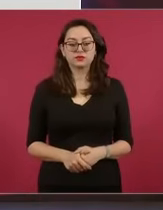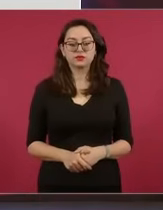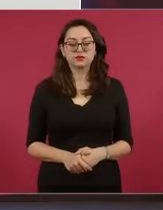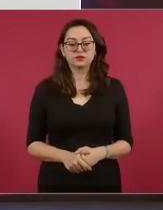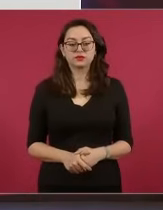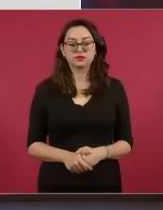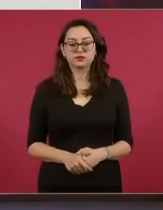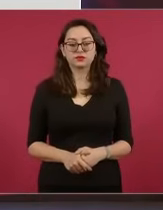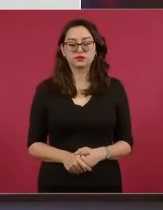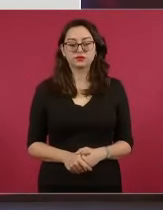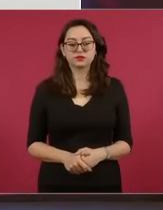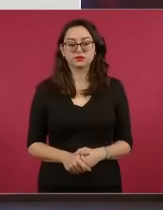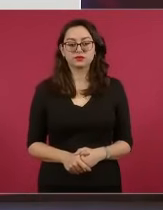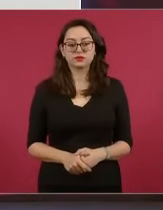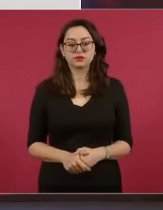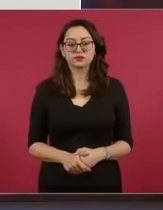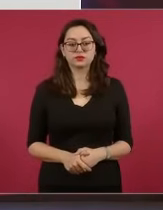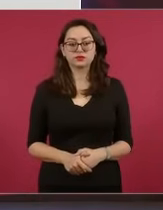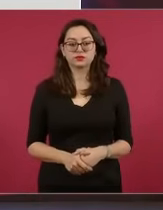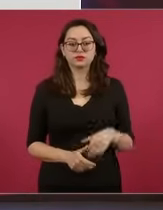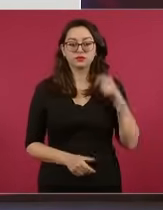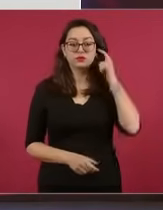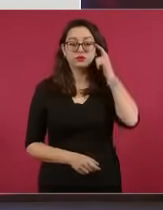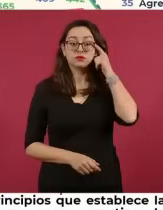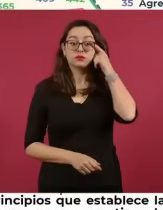los enfrentamientos entre